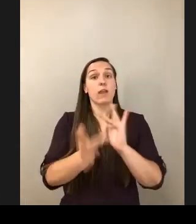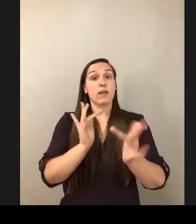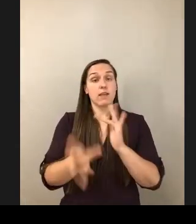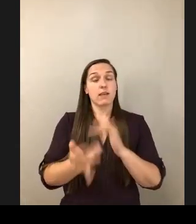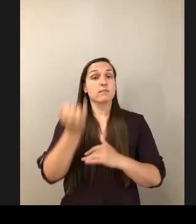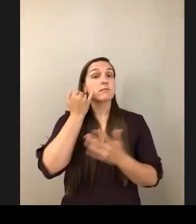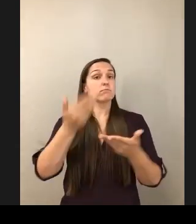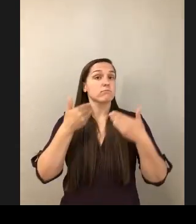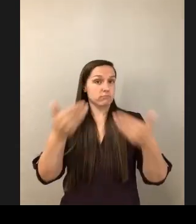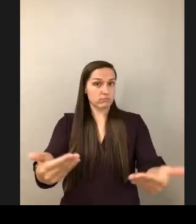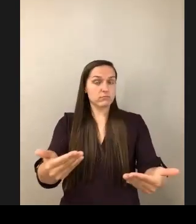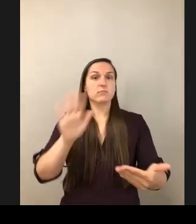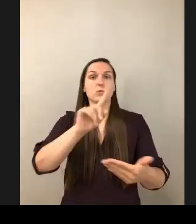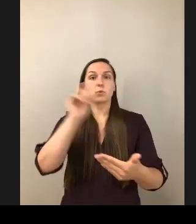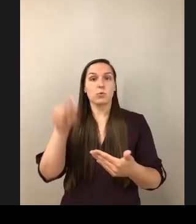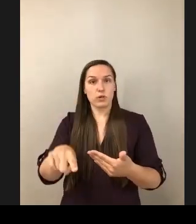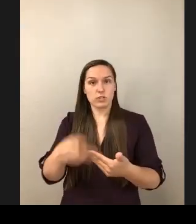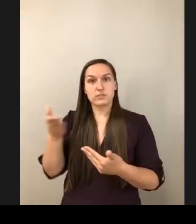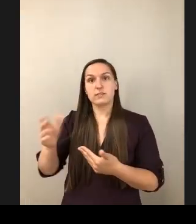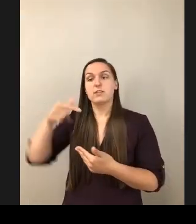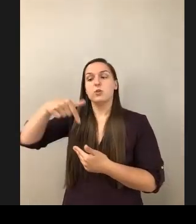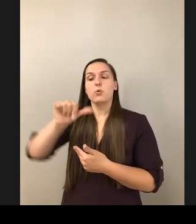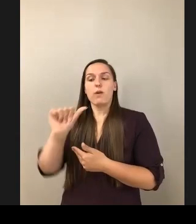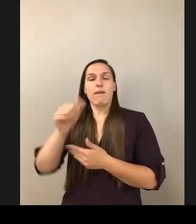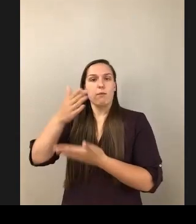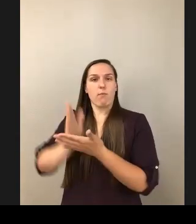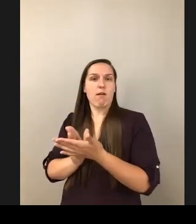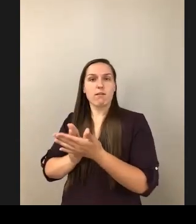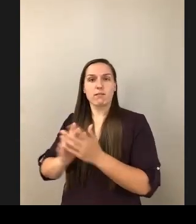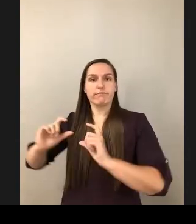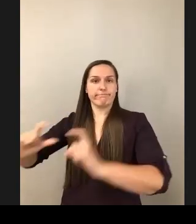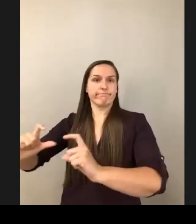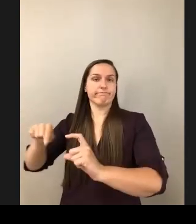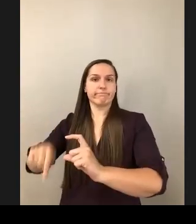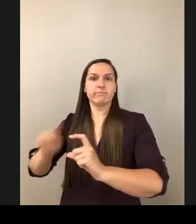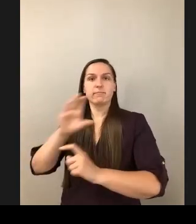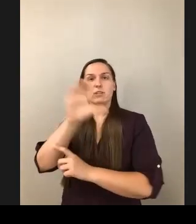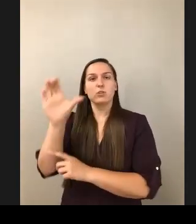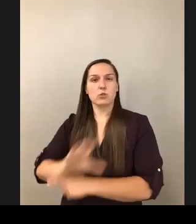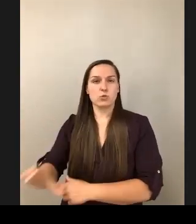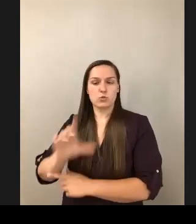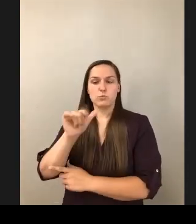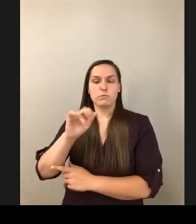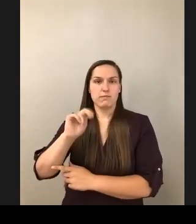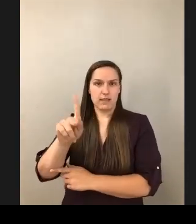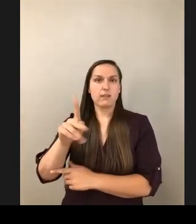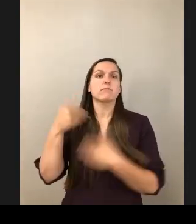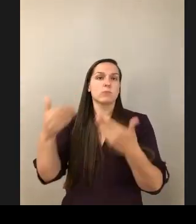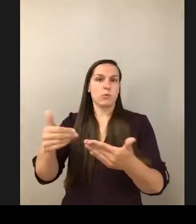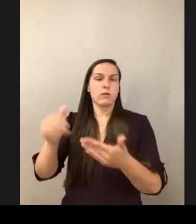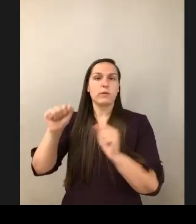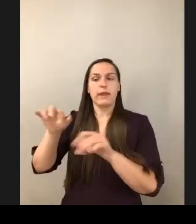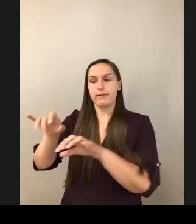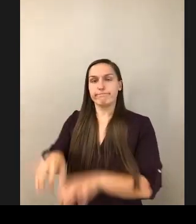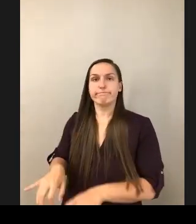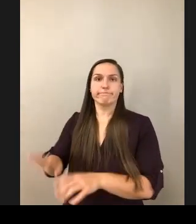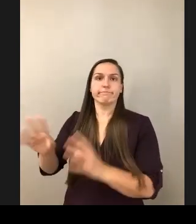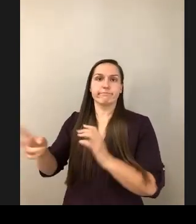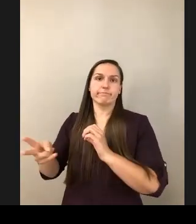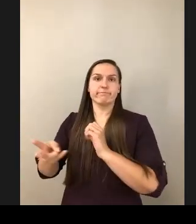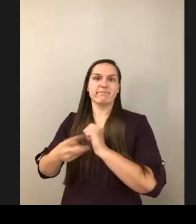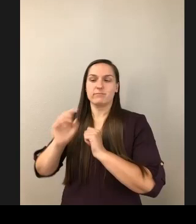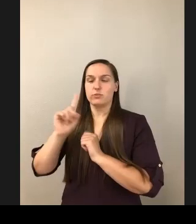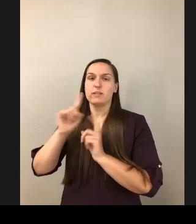recoger sus preguntas. Para los que están en línea, si lo puede ocupar la sección de Q y